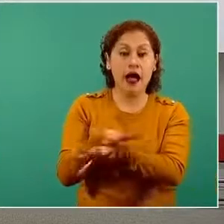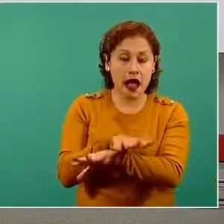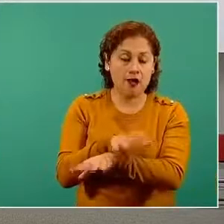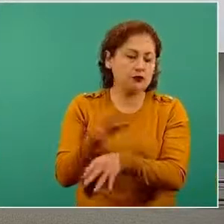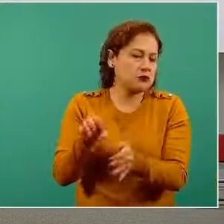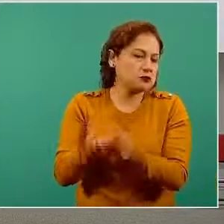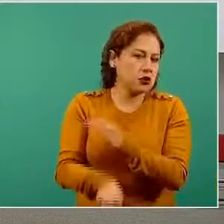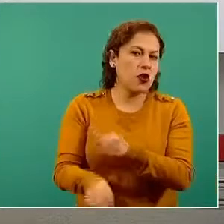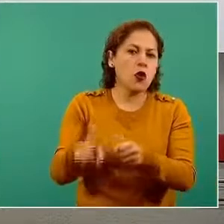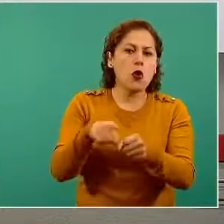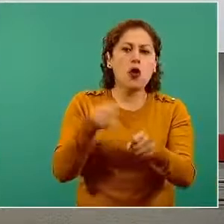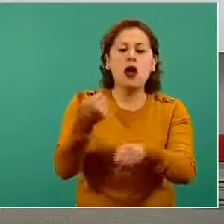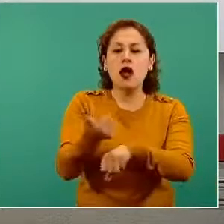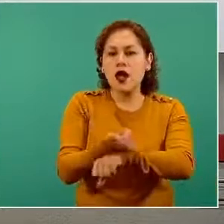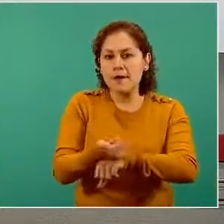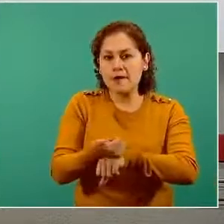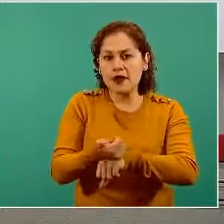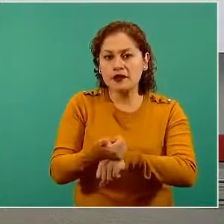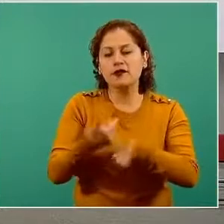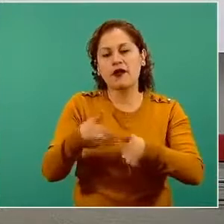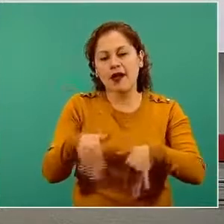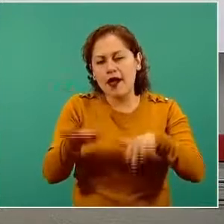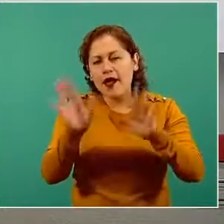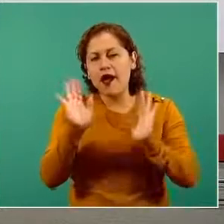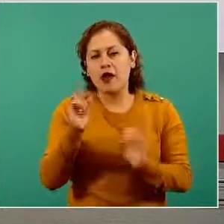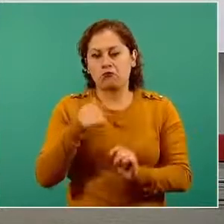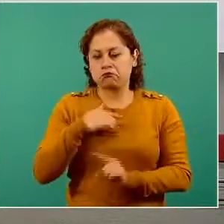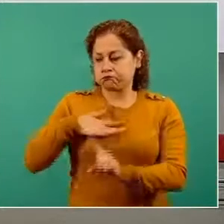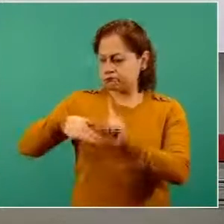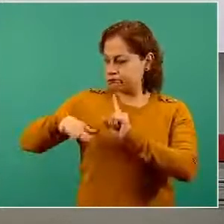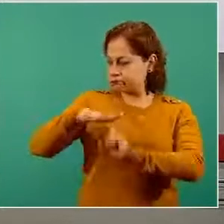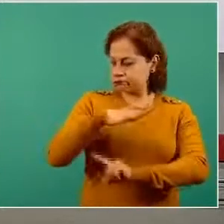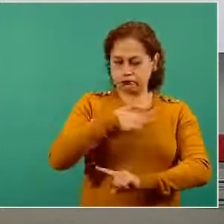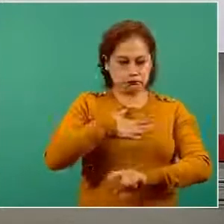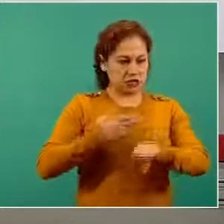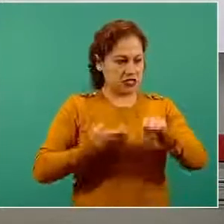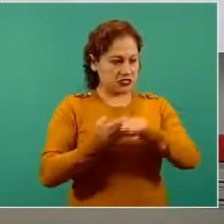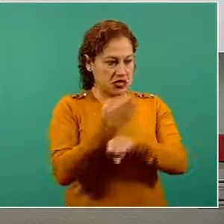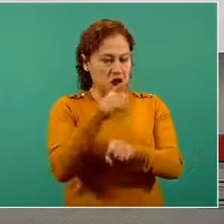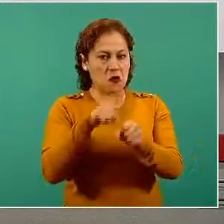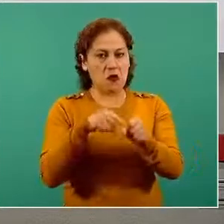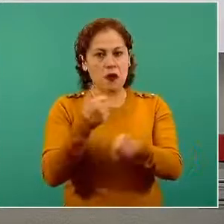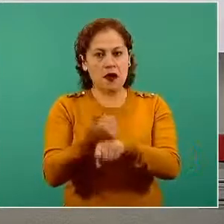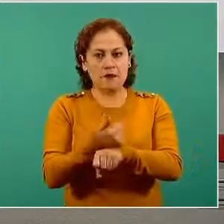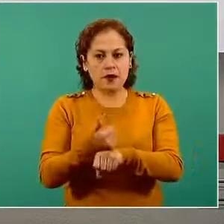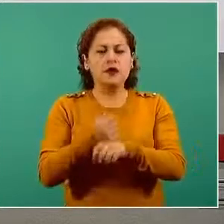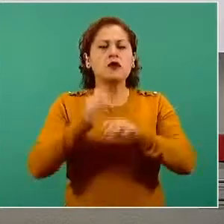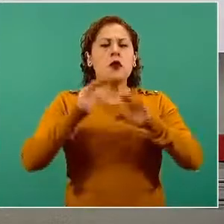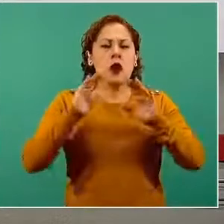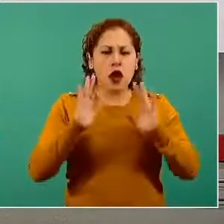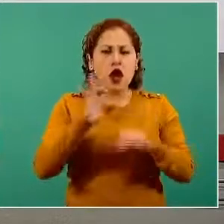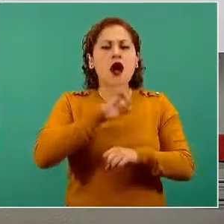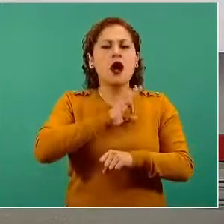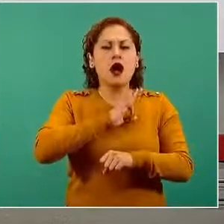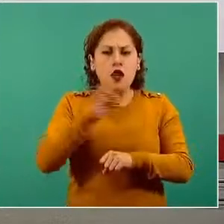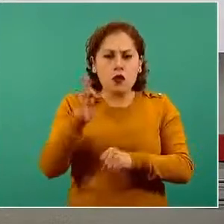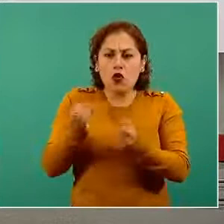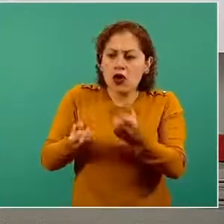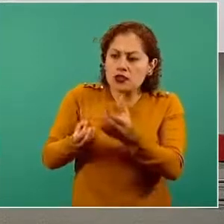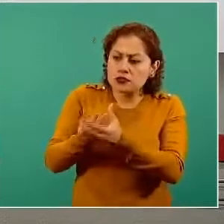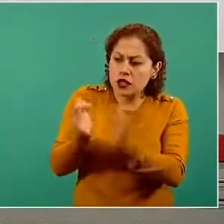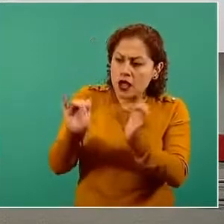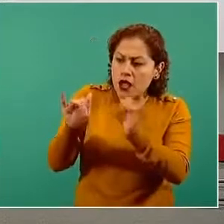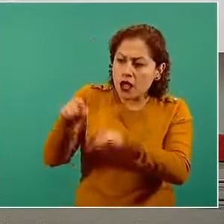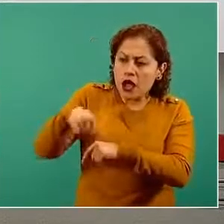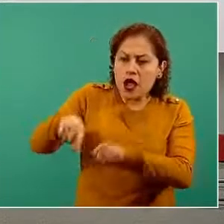color amarillo, de seguro podrán tener un mayor aforo, aunque controlado para ciertas actividades. Sus recomendaciones a